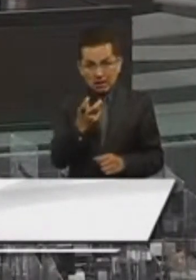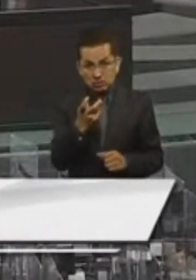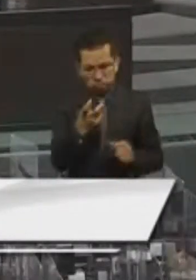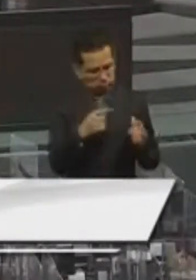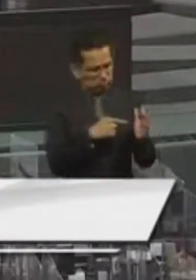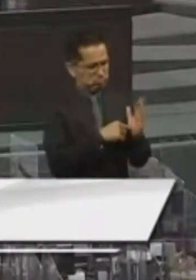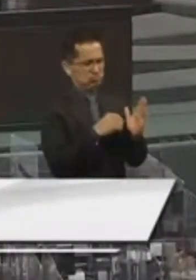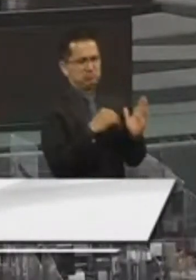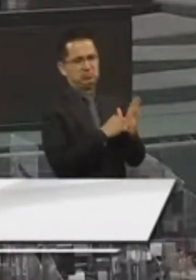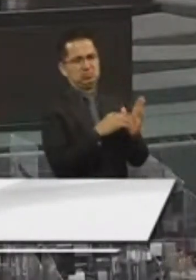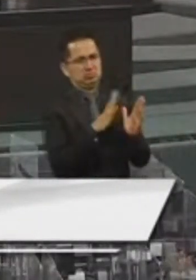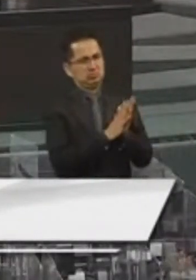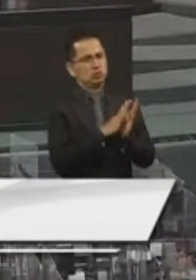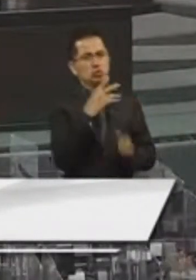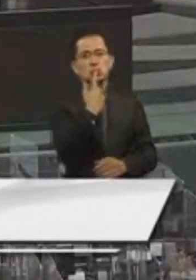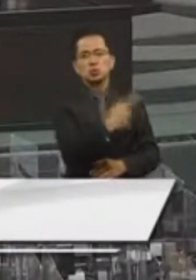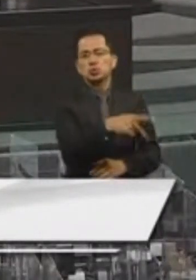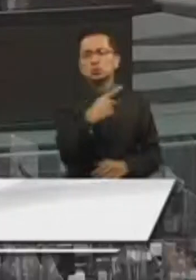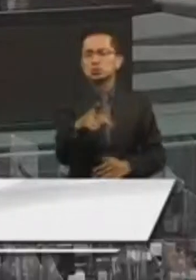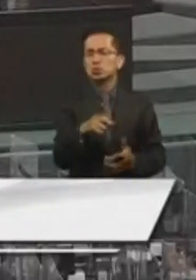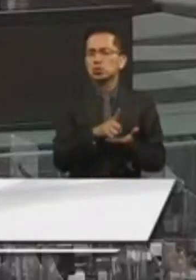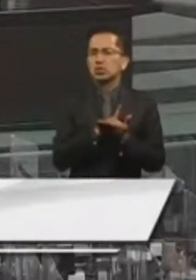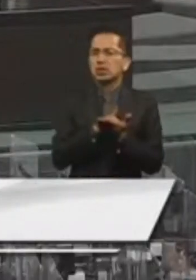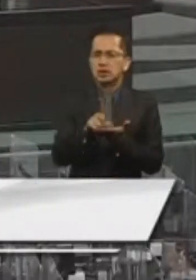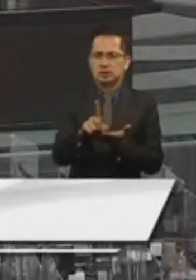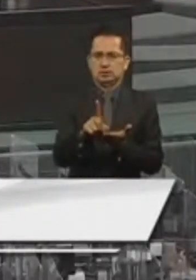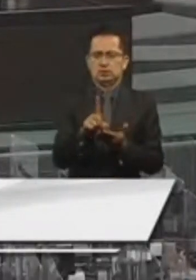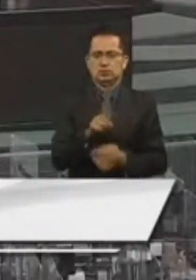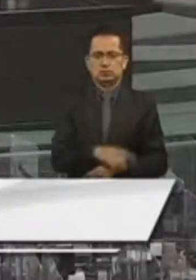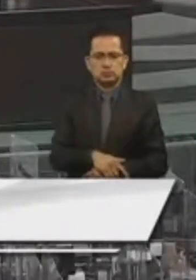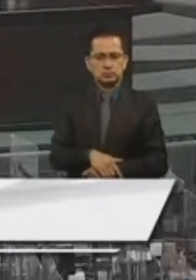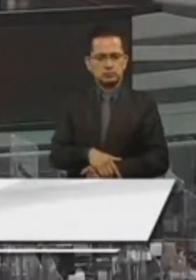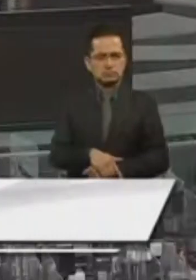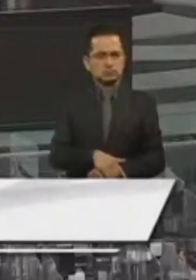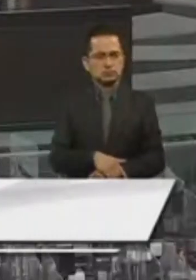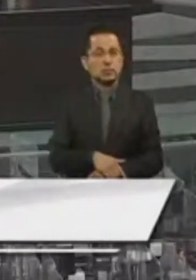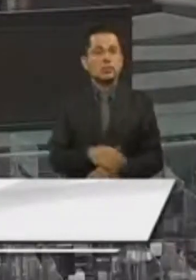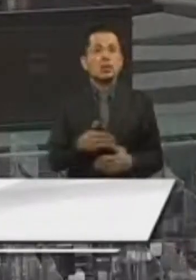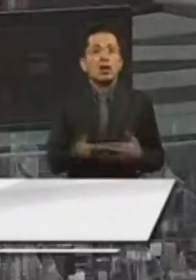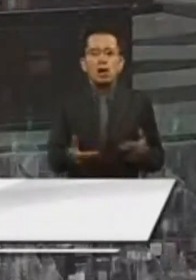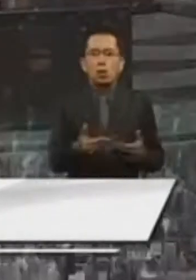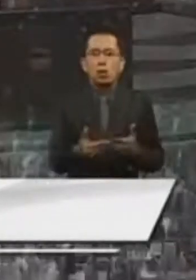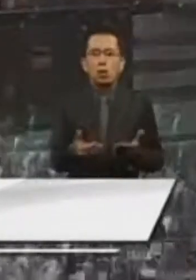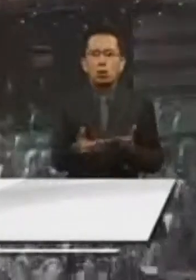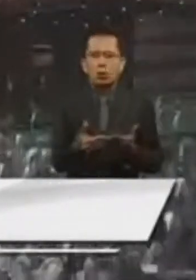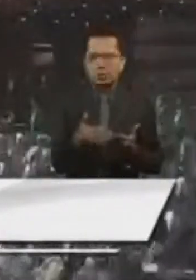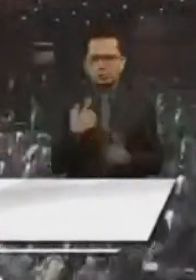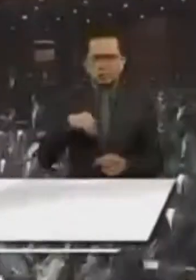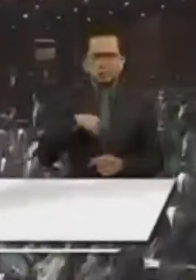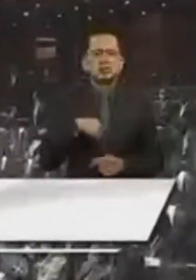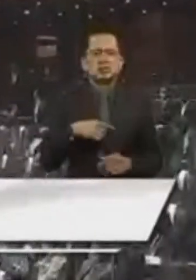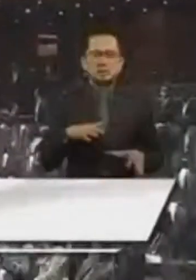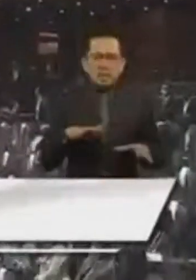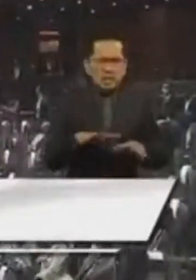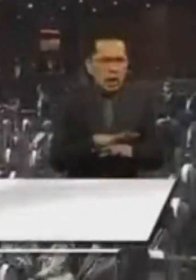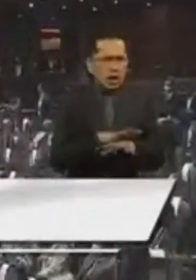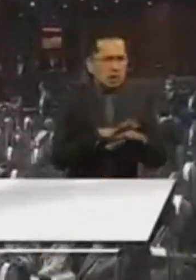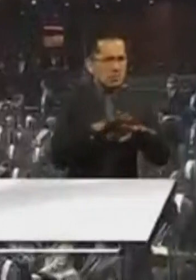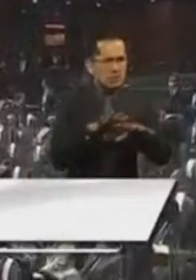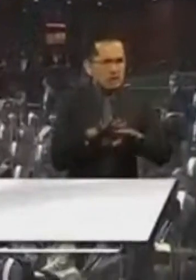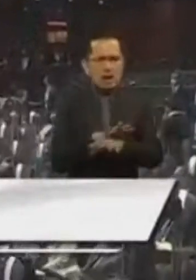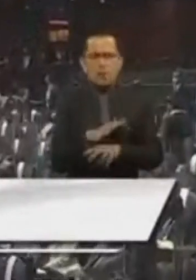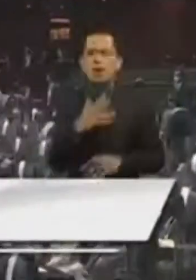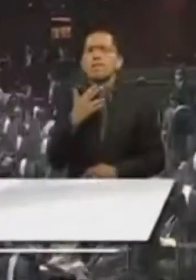Logramos transitar hacia mejores estadios de desarrollo para los